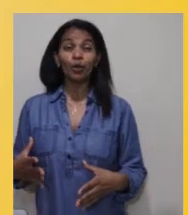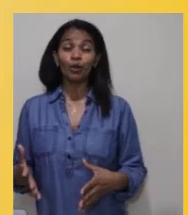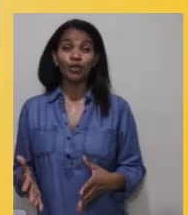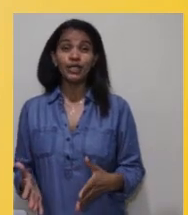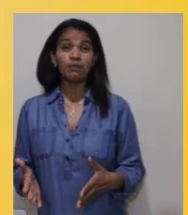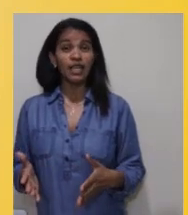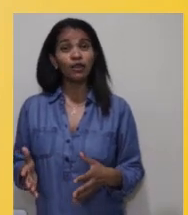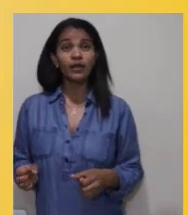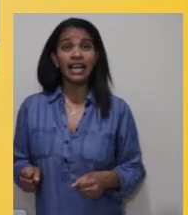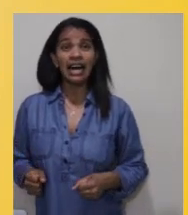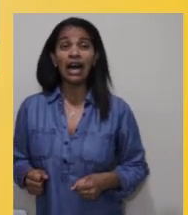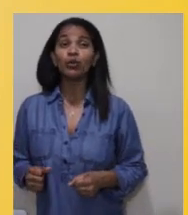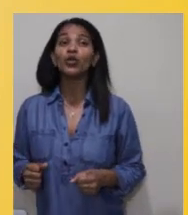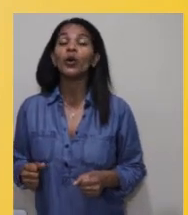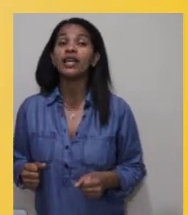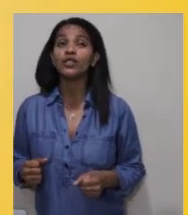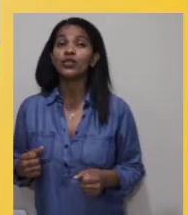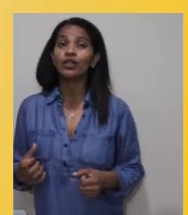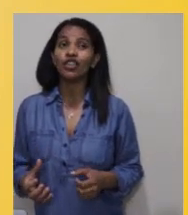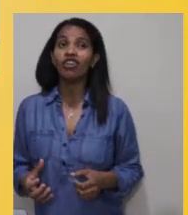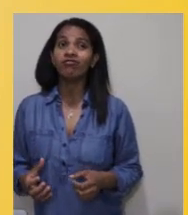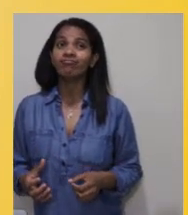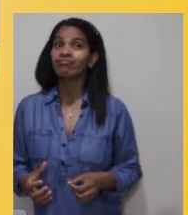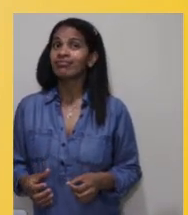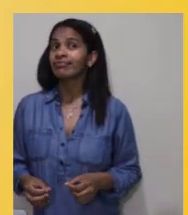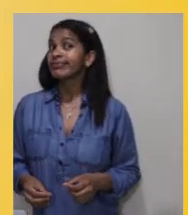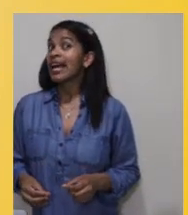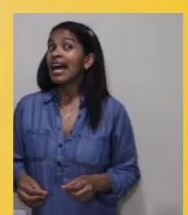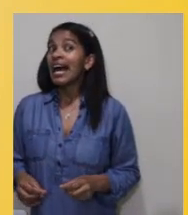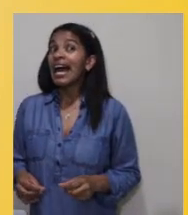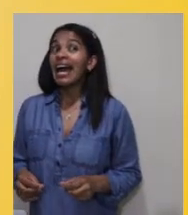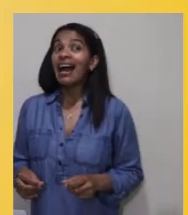el autoconocimiento y la autogestión.